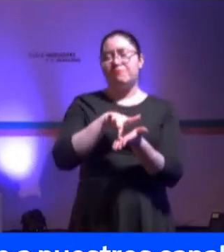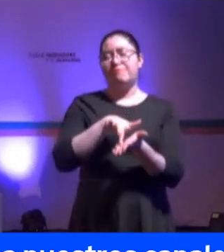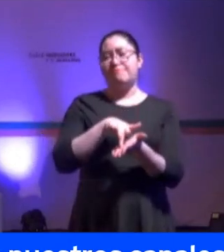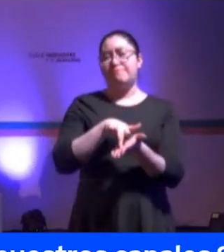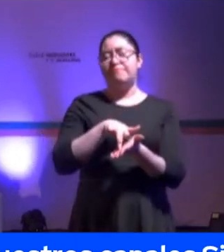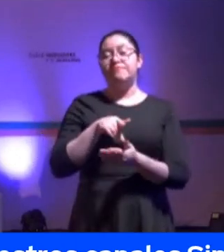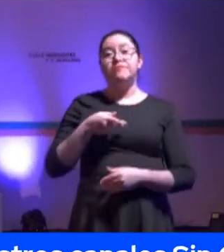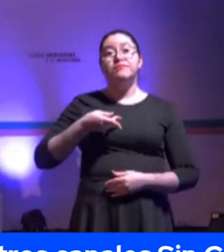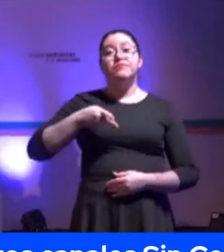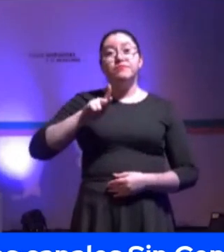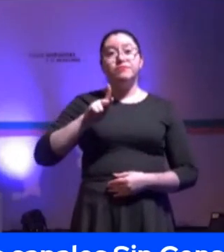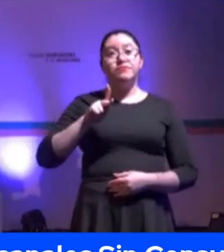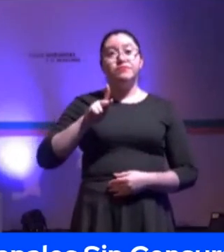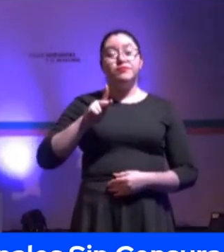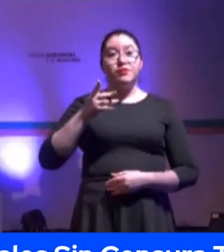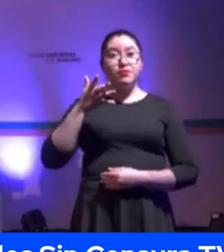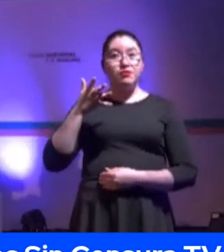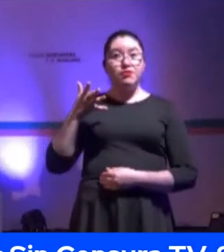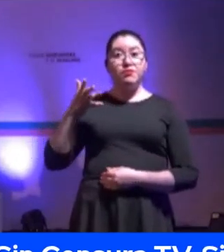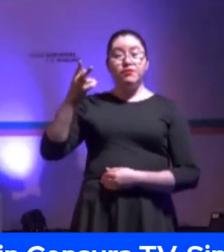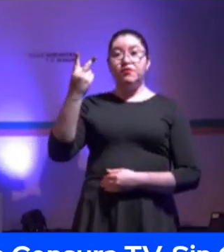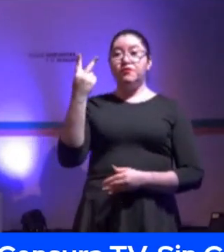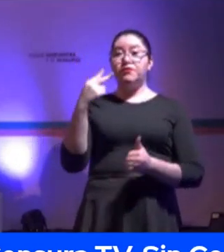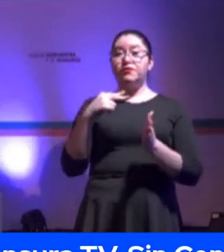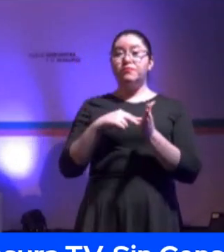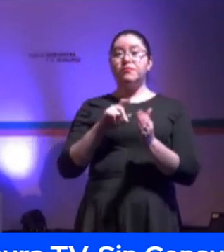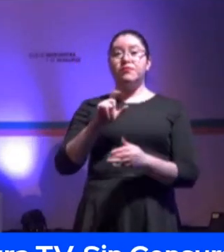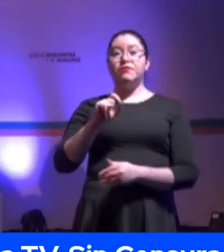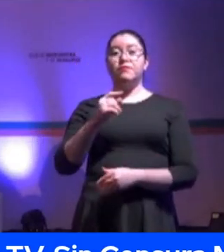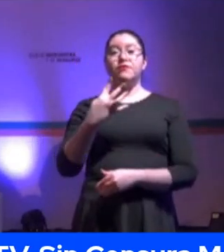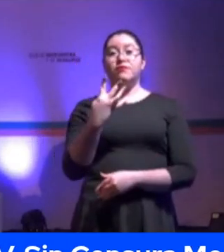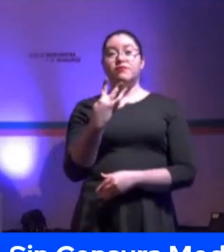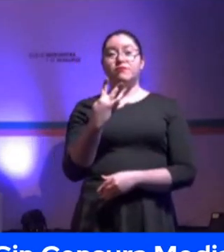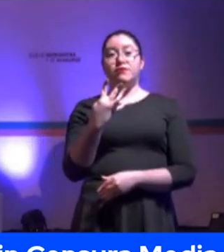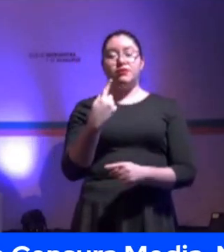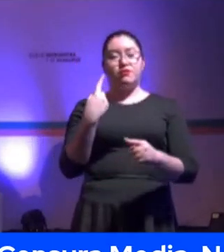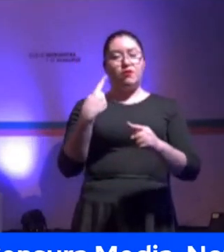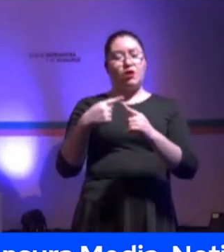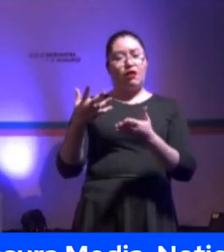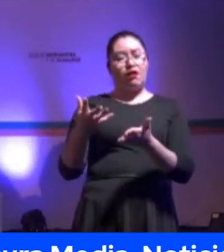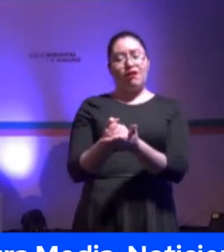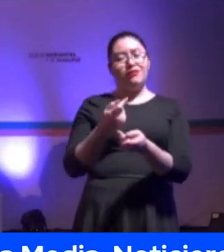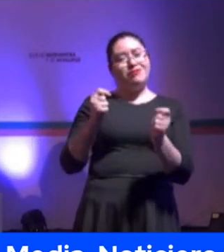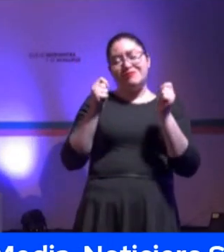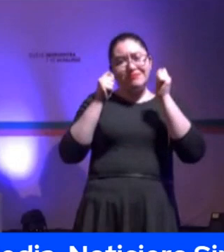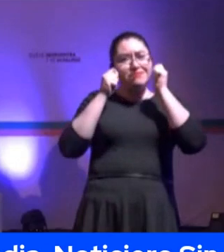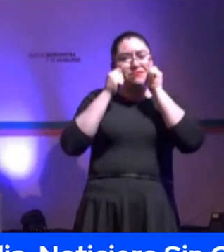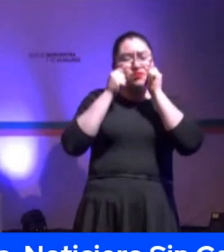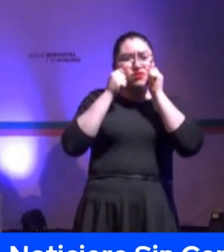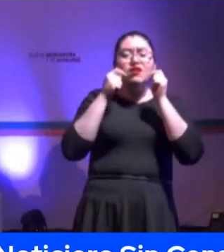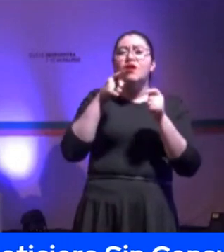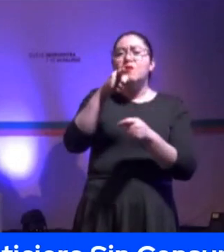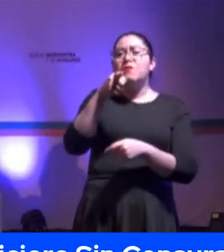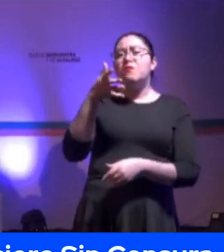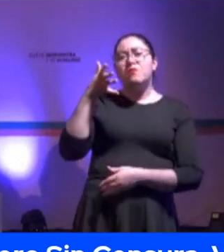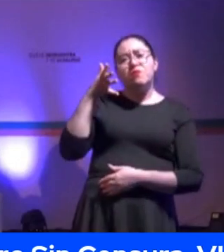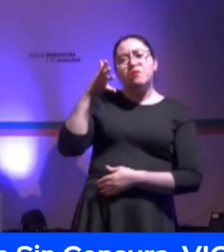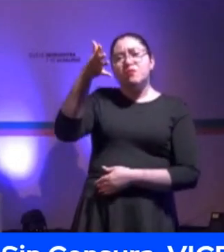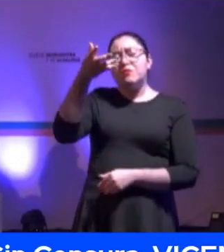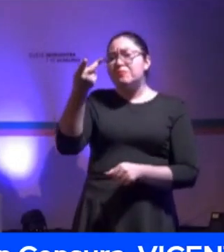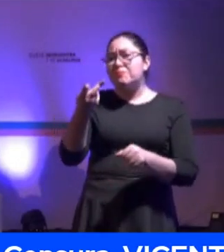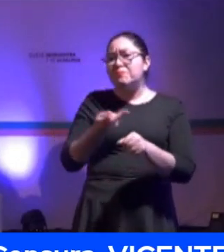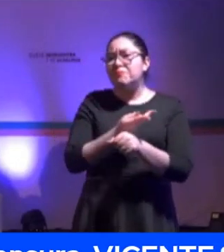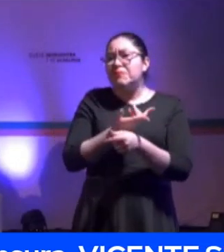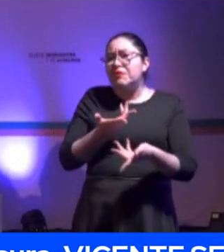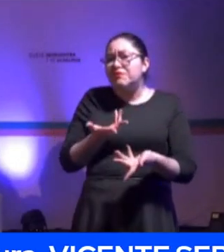pero ¿qué pasará después del 2024? Llegue quien llegue, yo no quiero mencionar a nadie, ¿no? ¿Qué expectativas tienen?